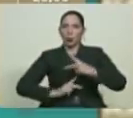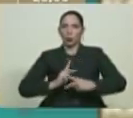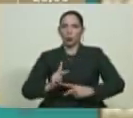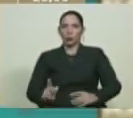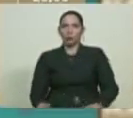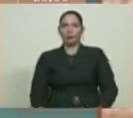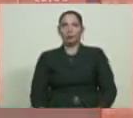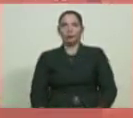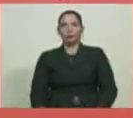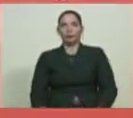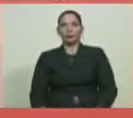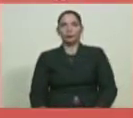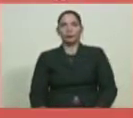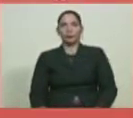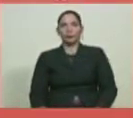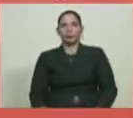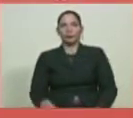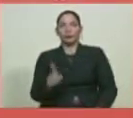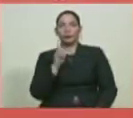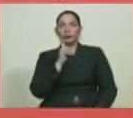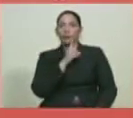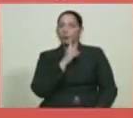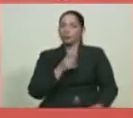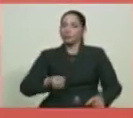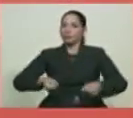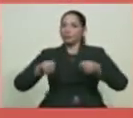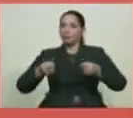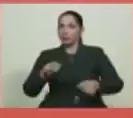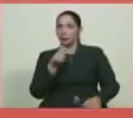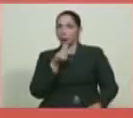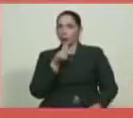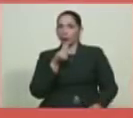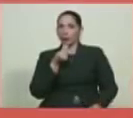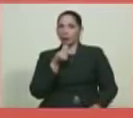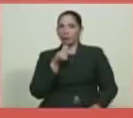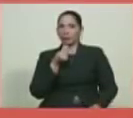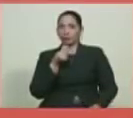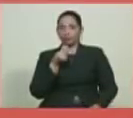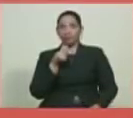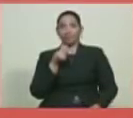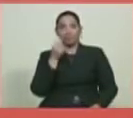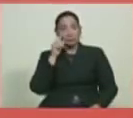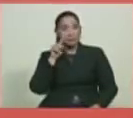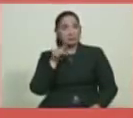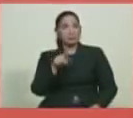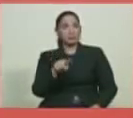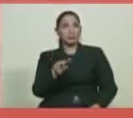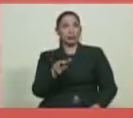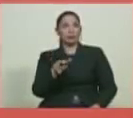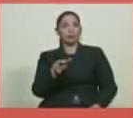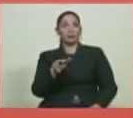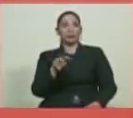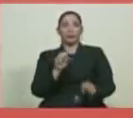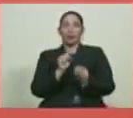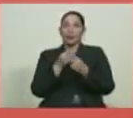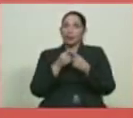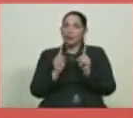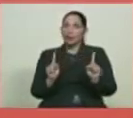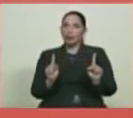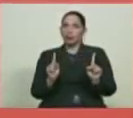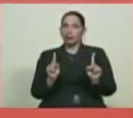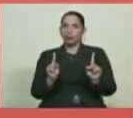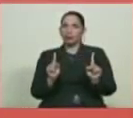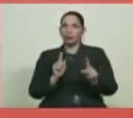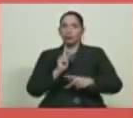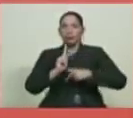de la llamada cesta básica. Ahí se nota claramente la diferencia, porque este es un programa para la búsqueda